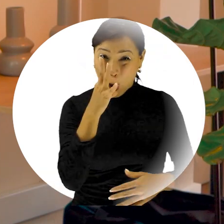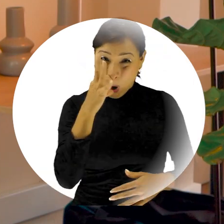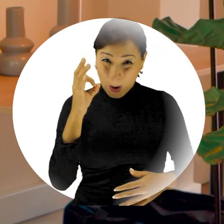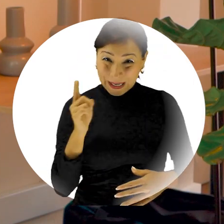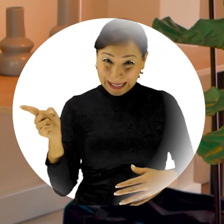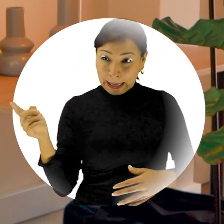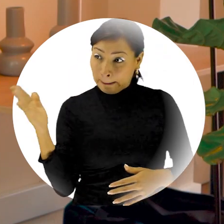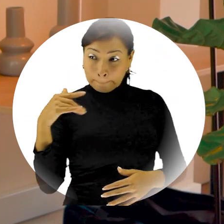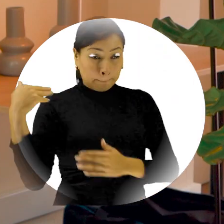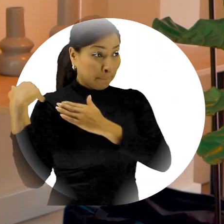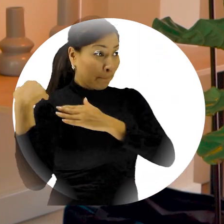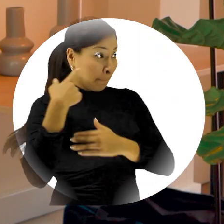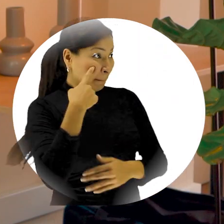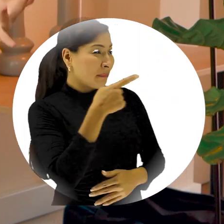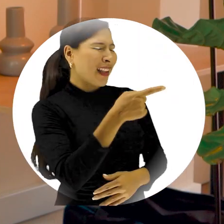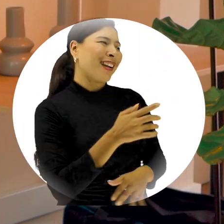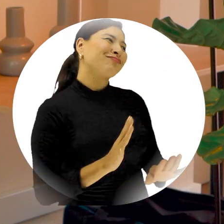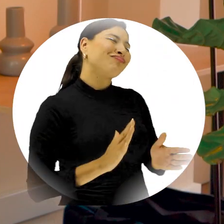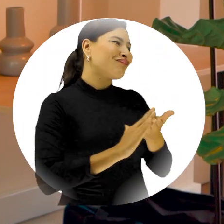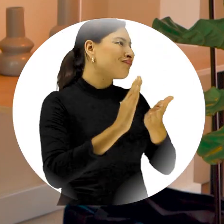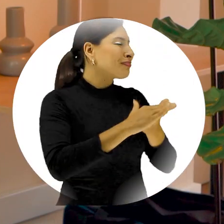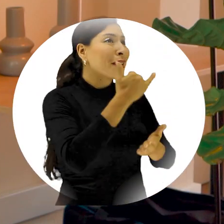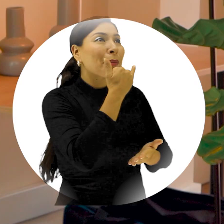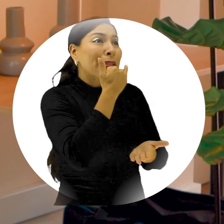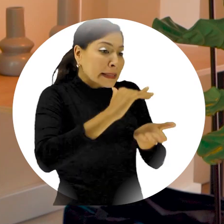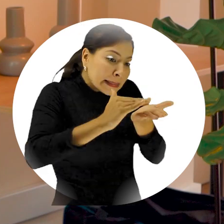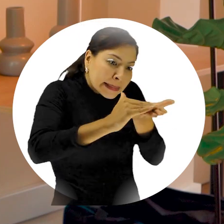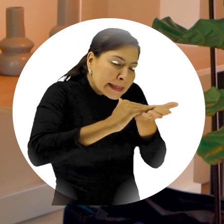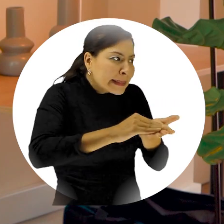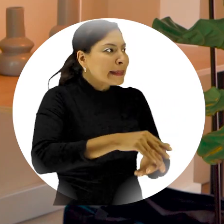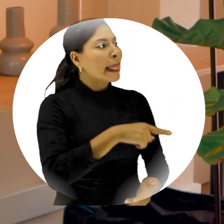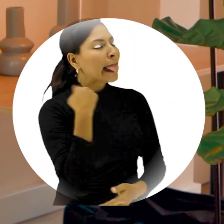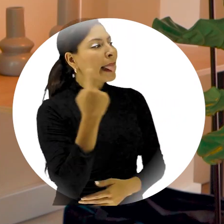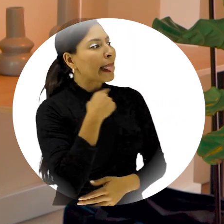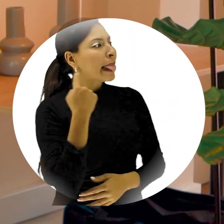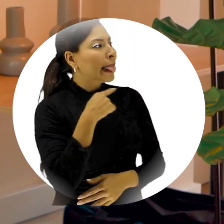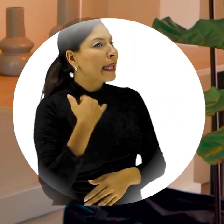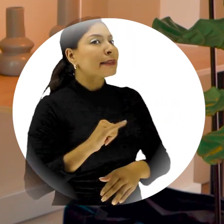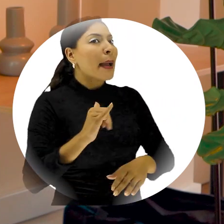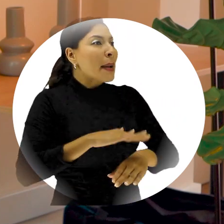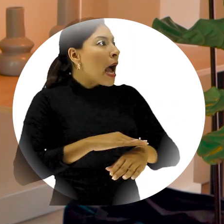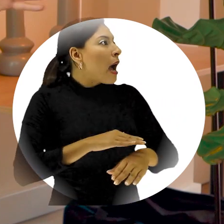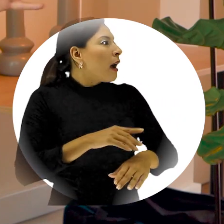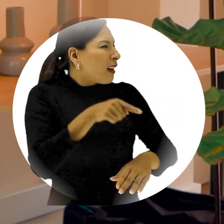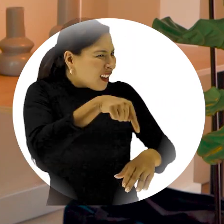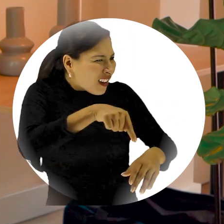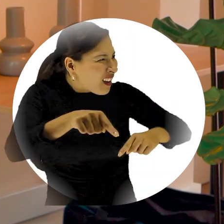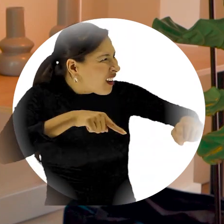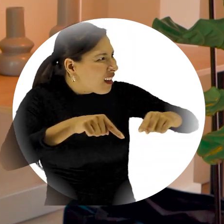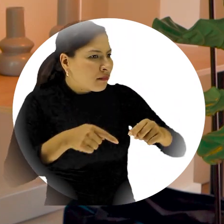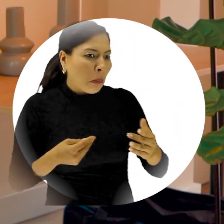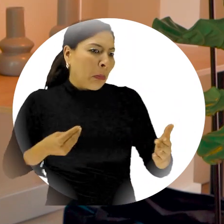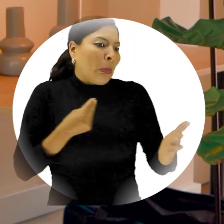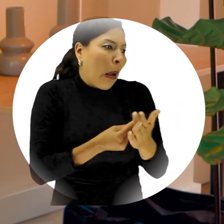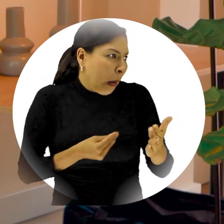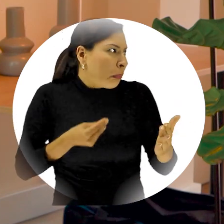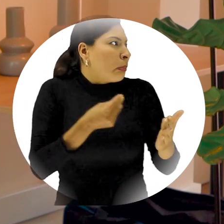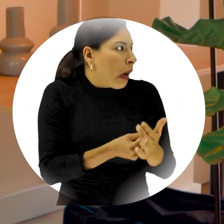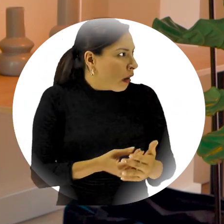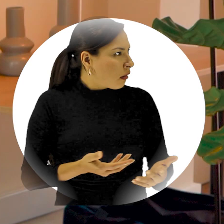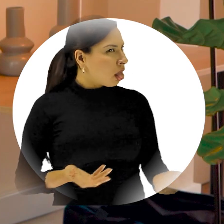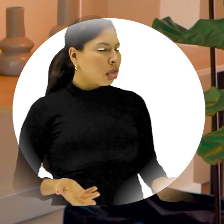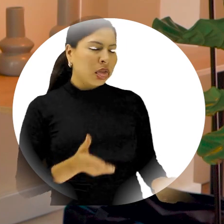esta impermeabilización no se ha podido hacer, nos han pedido 2 cuotas extraordinarias, nada ha podido arreglar eso, y acá los carros como que era un tema